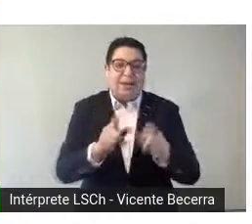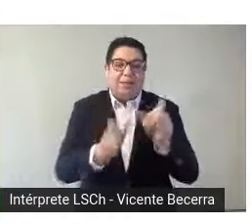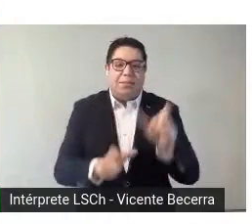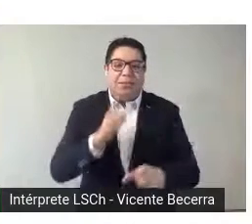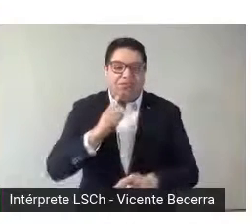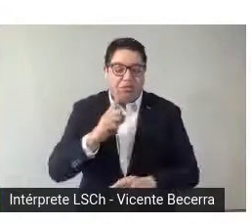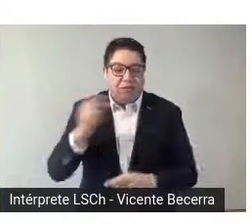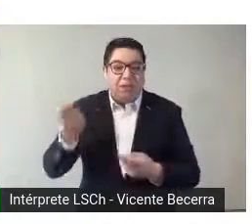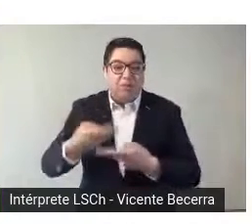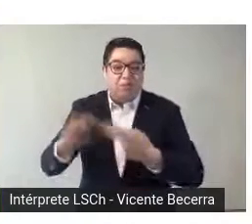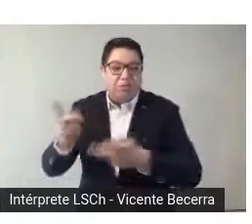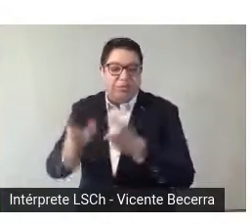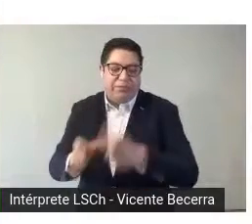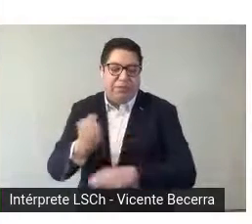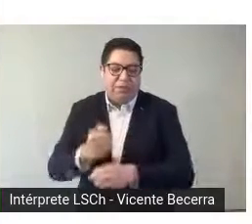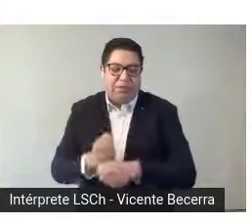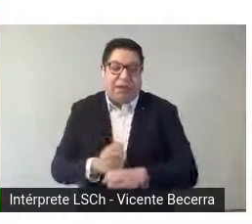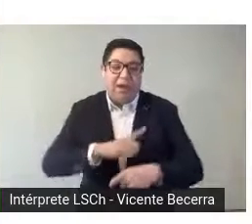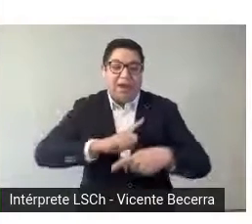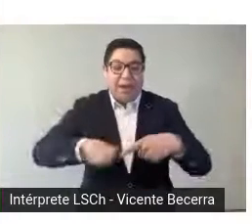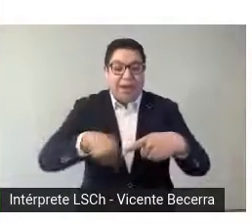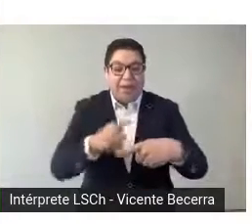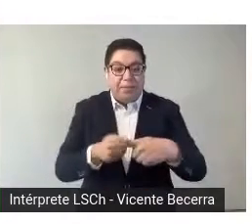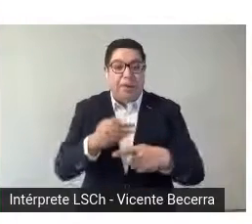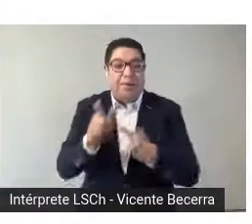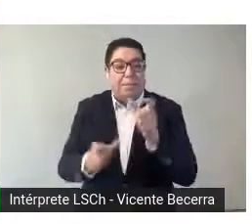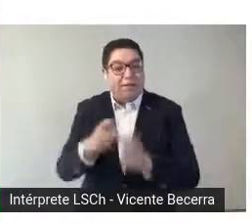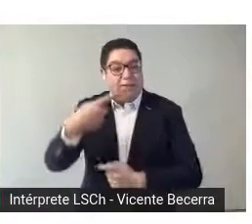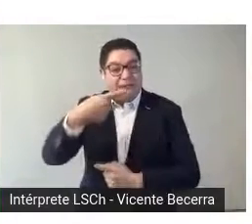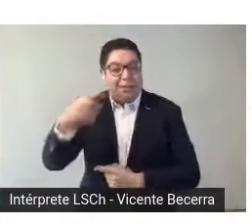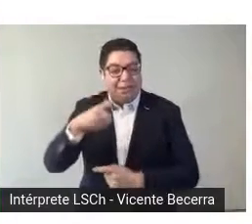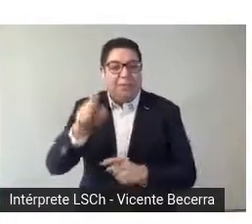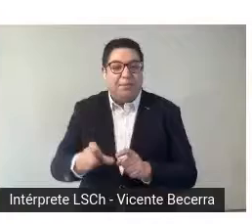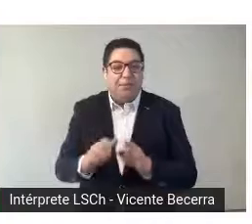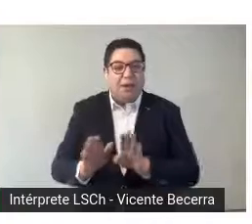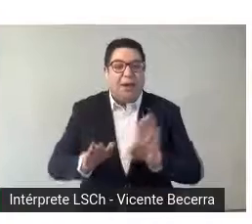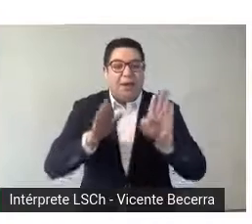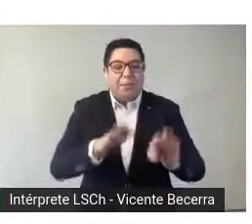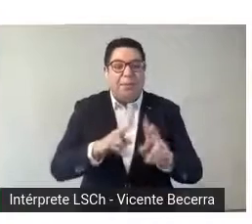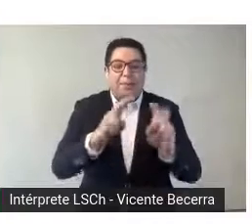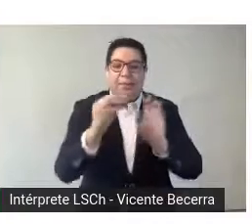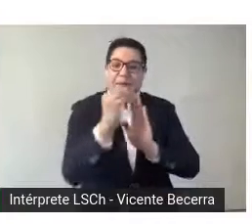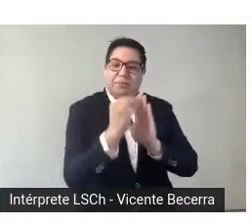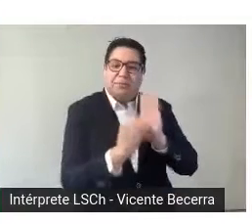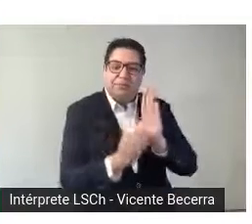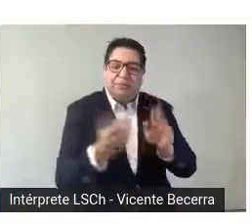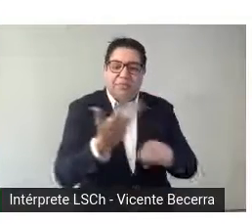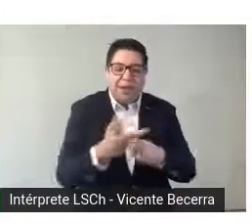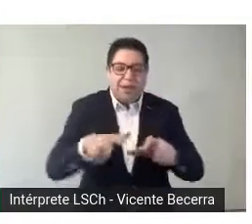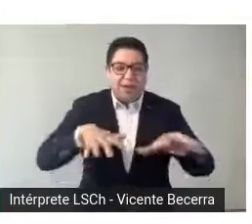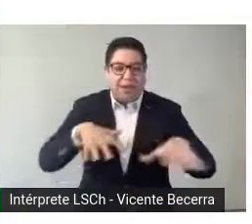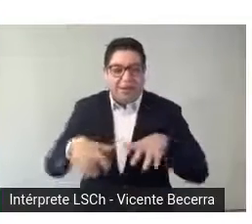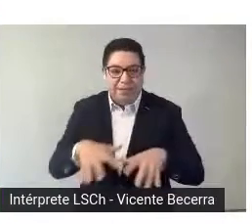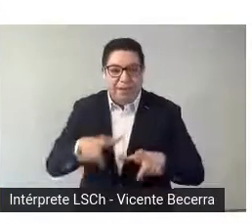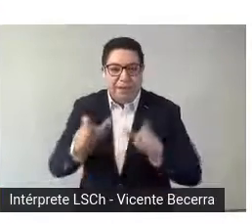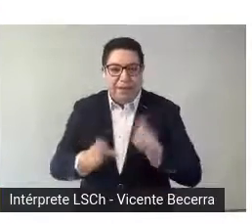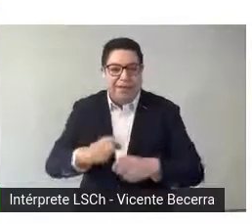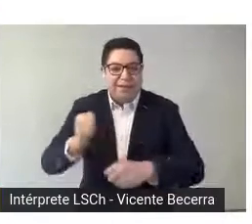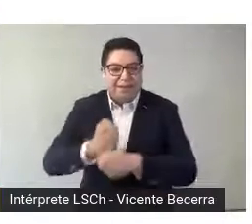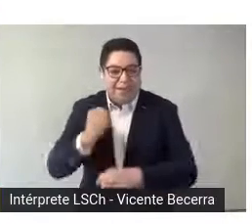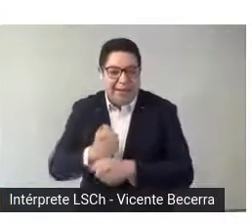este año, además, tenemos más de 100 personas colaborando en contenidos para las distintas actividades que vamos a tener, talleres tanto